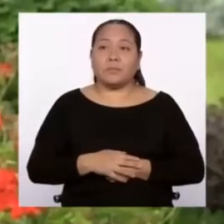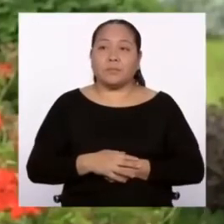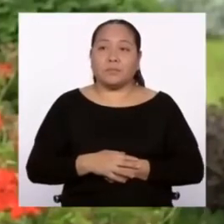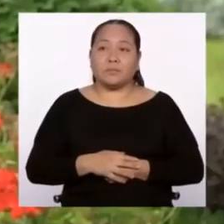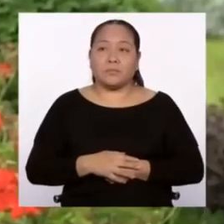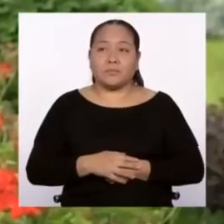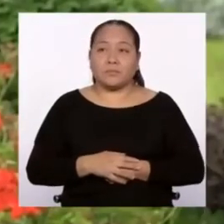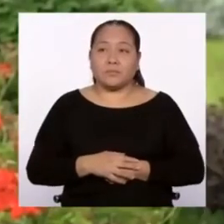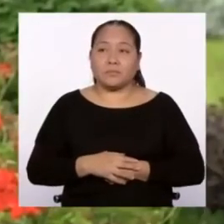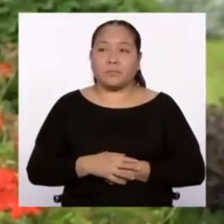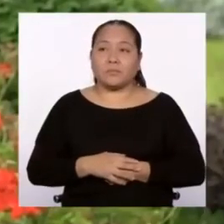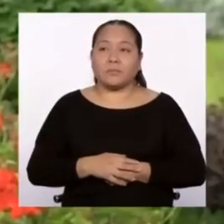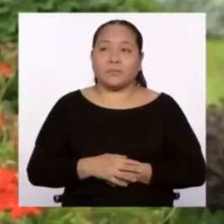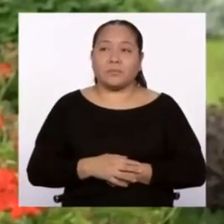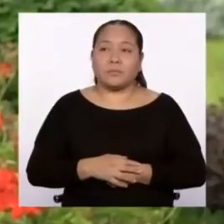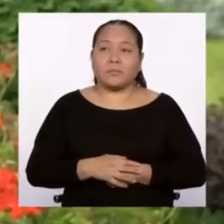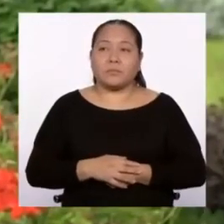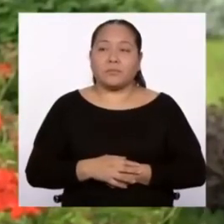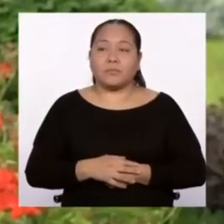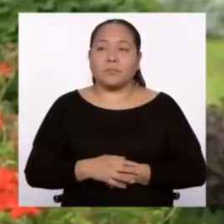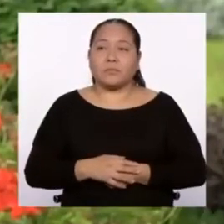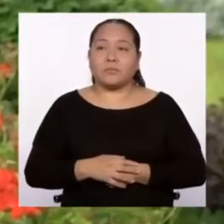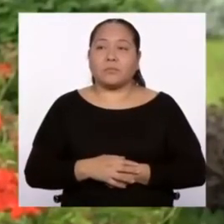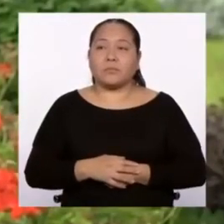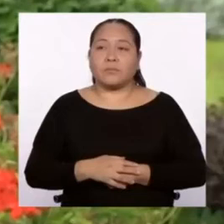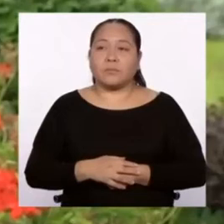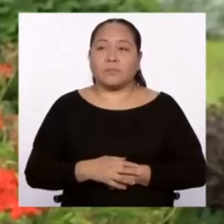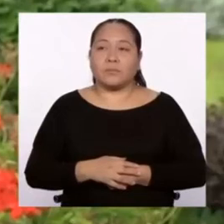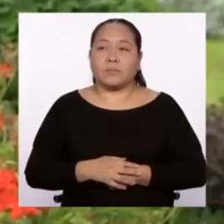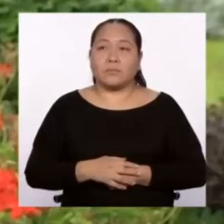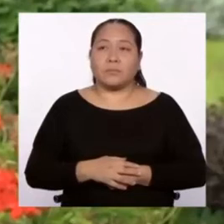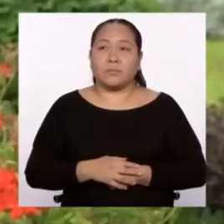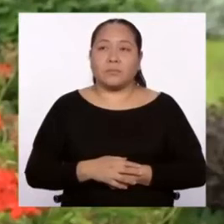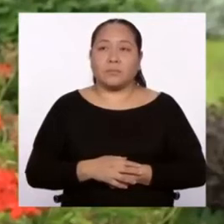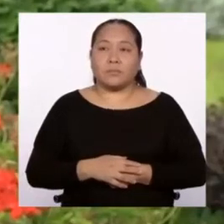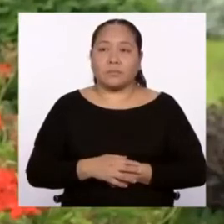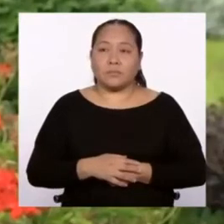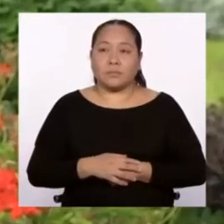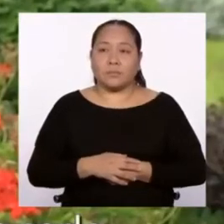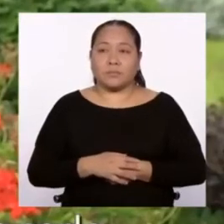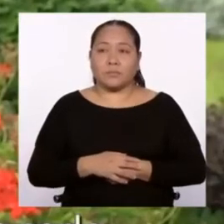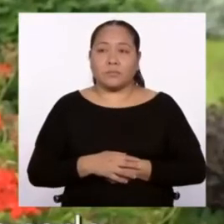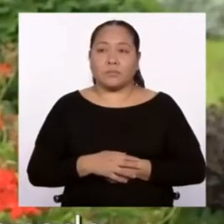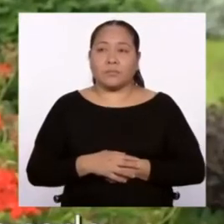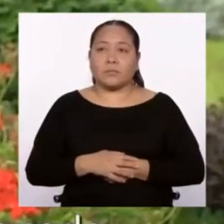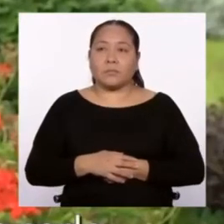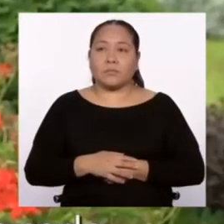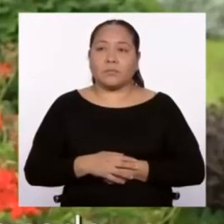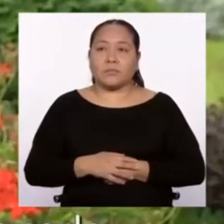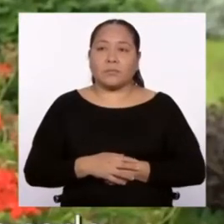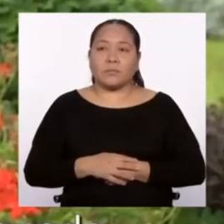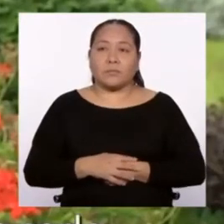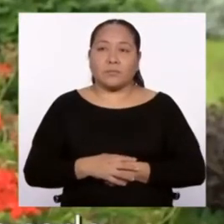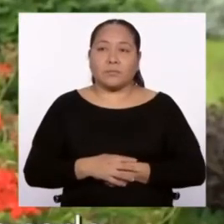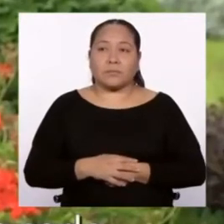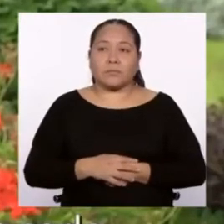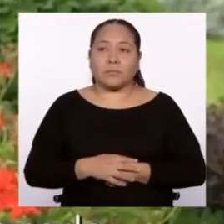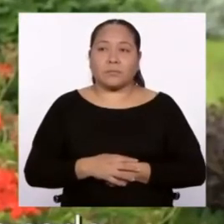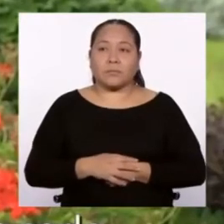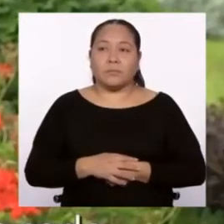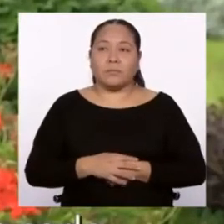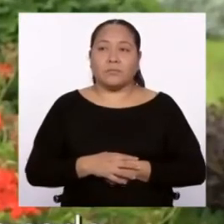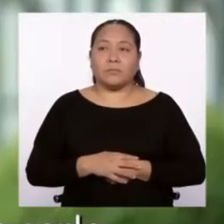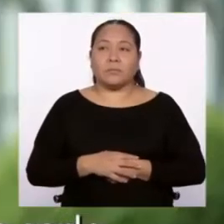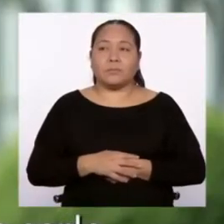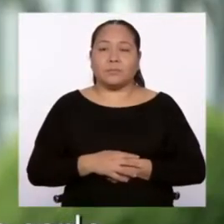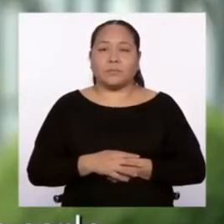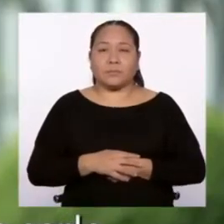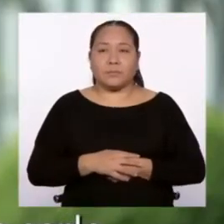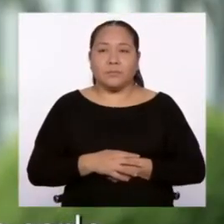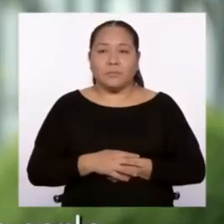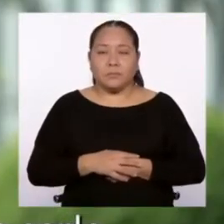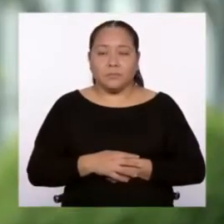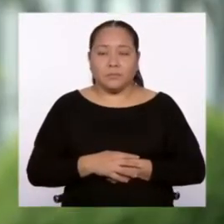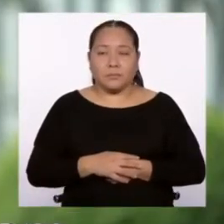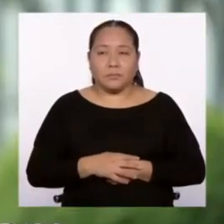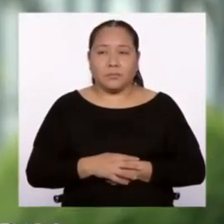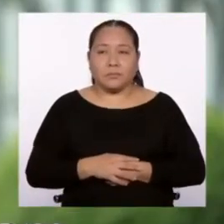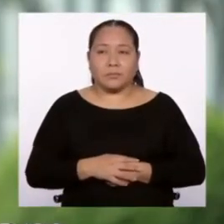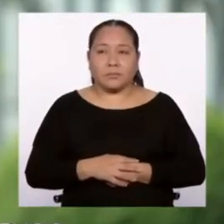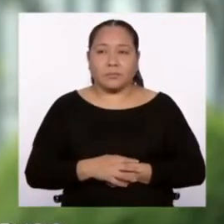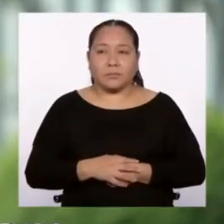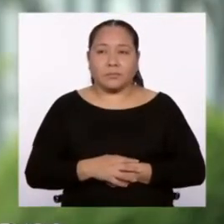Bika Aguajuni se mina numpajo Aguajuni, nuni asamte shin masan wukehe tuingweahi, nuni